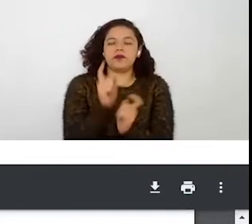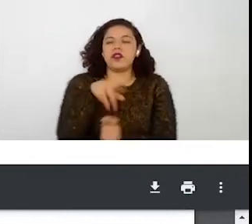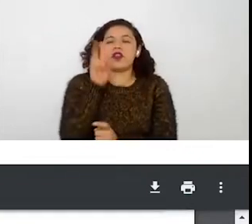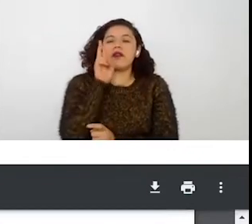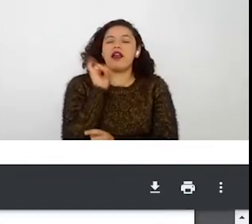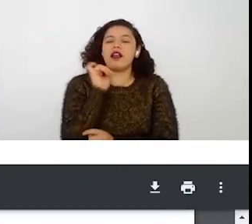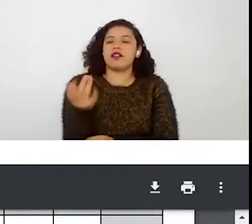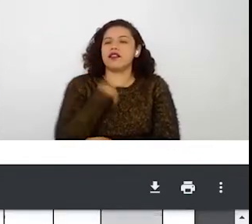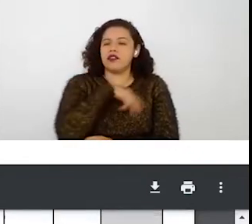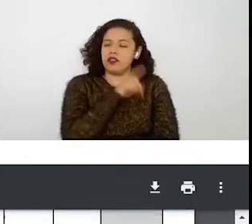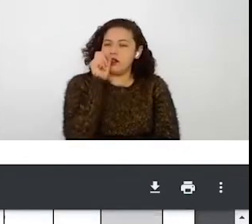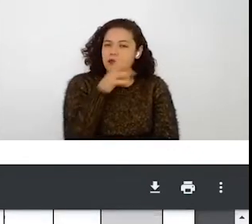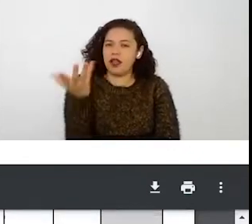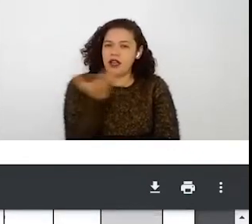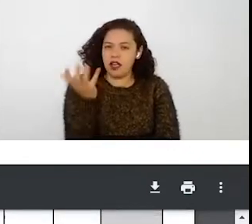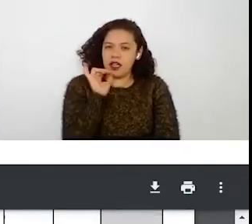y bueno nosotros